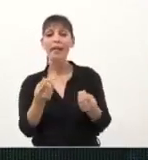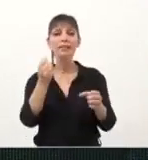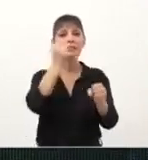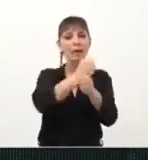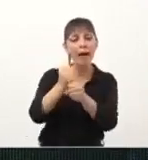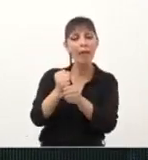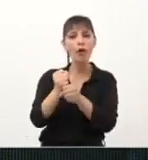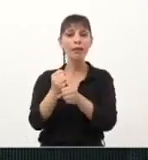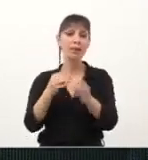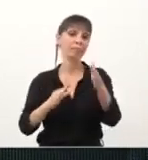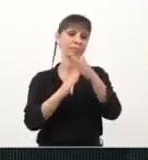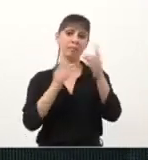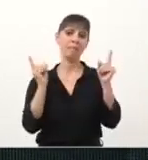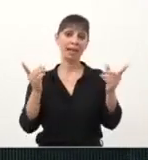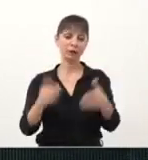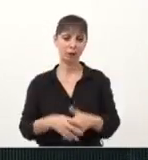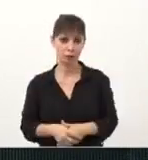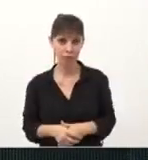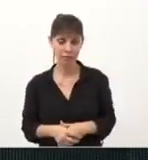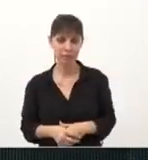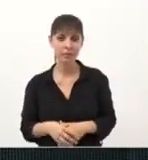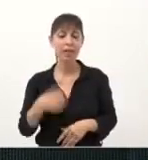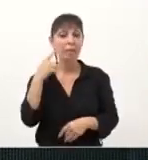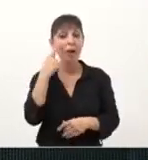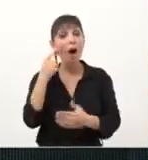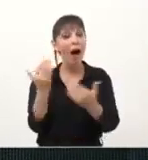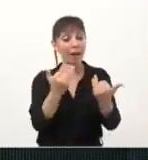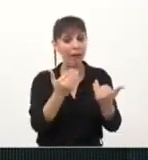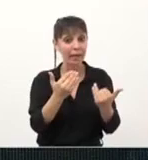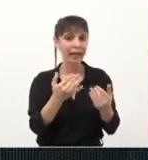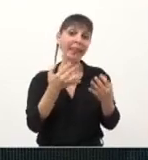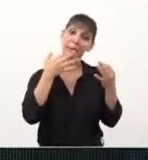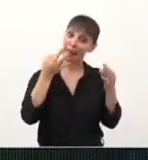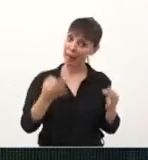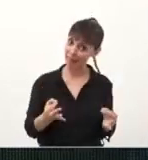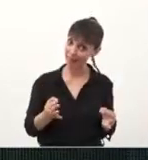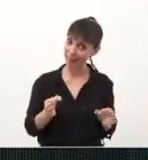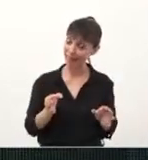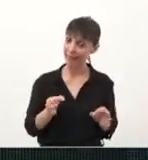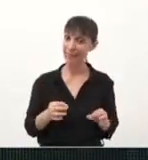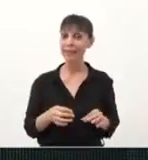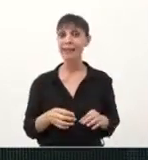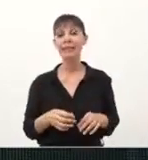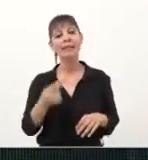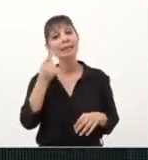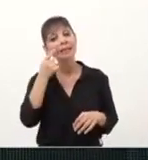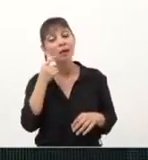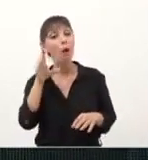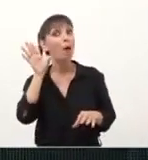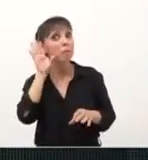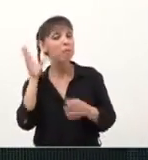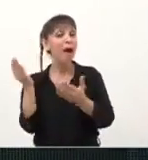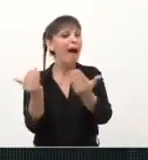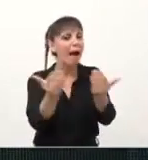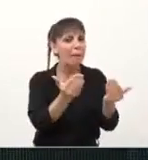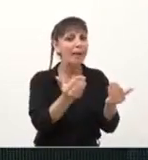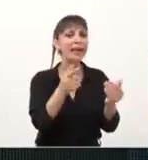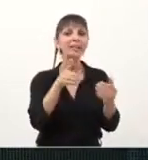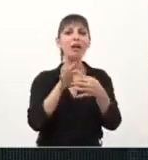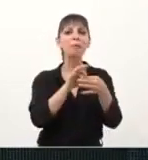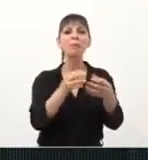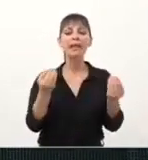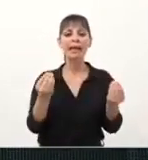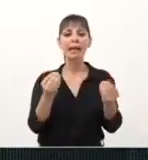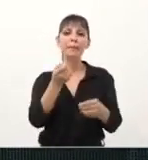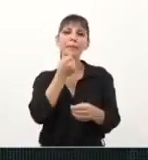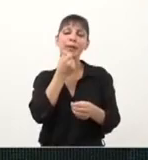los maestros. Pero escuchando, escuchando de verdad. Escuchando tiene que ver justamente con la posibilidad, por